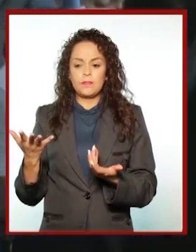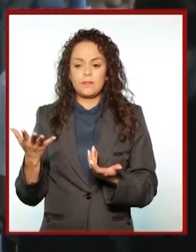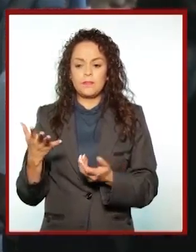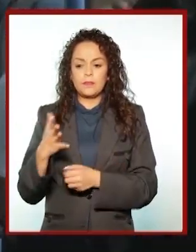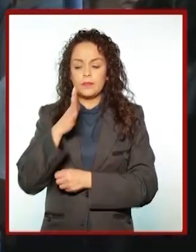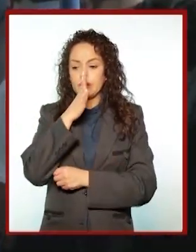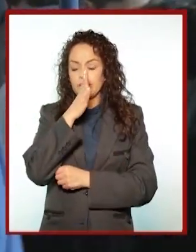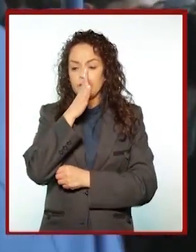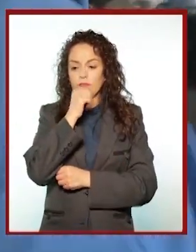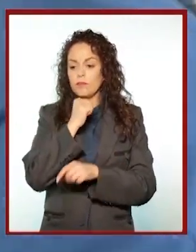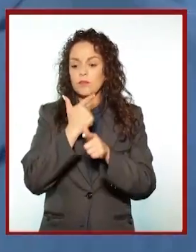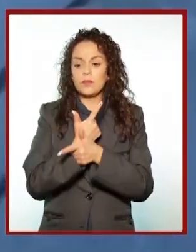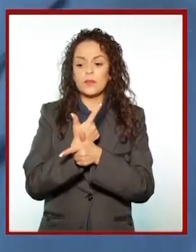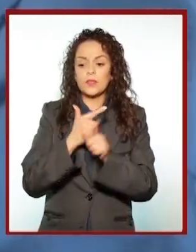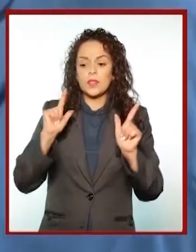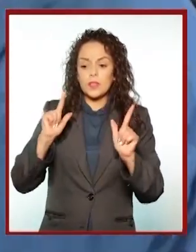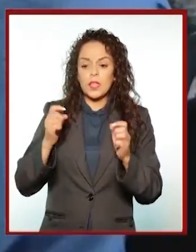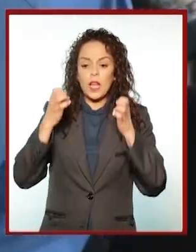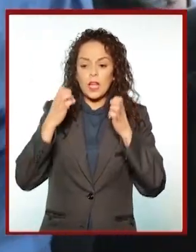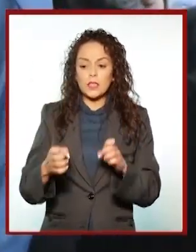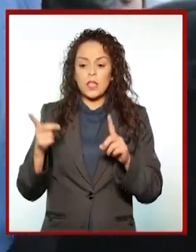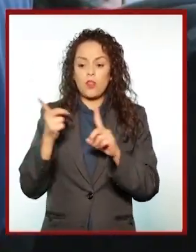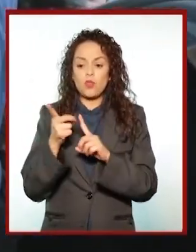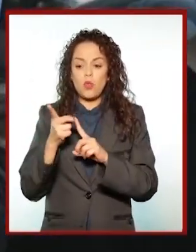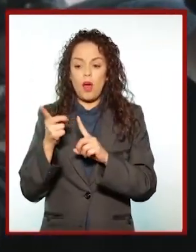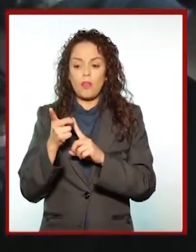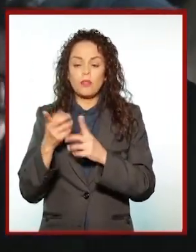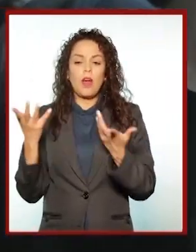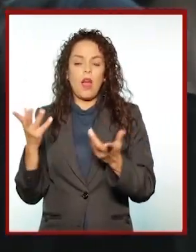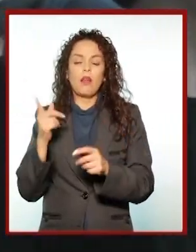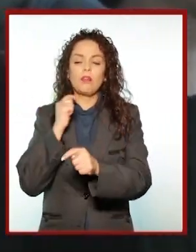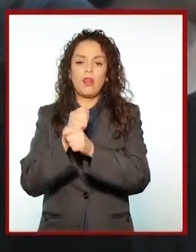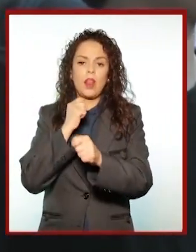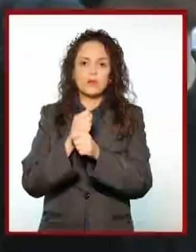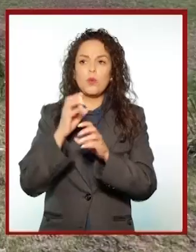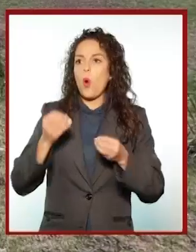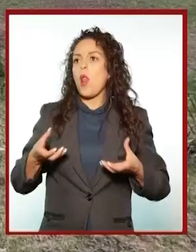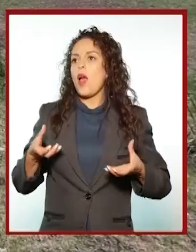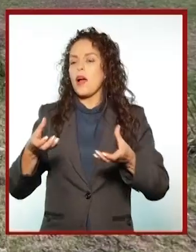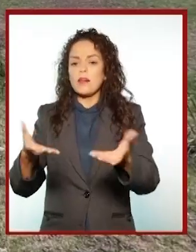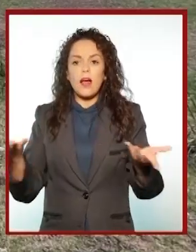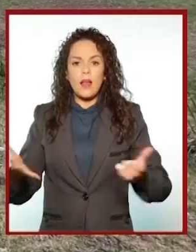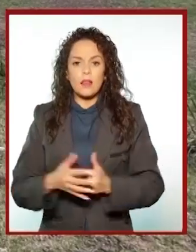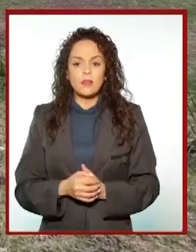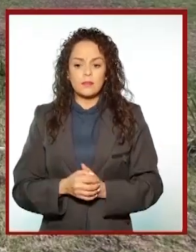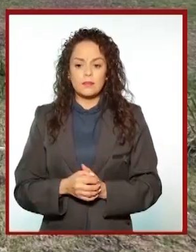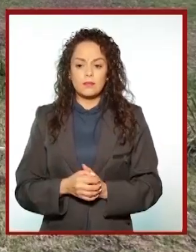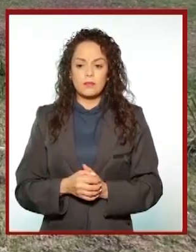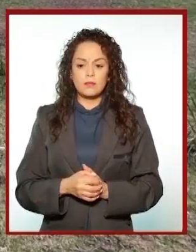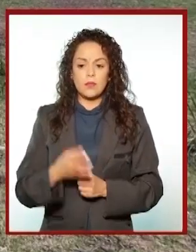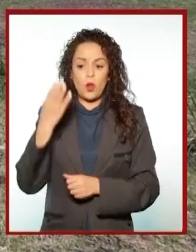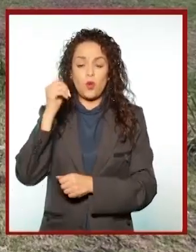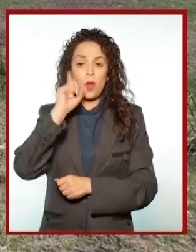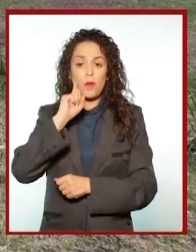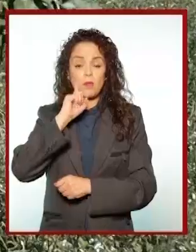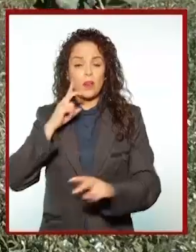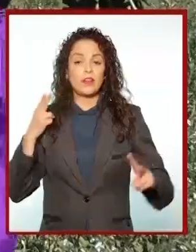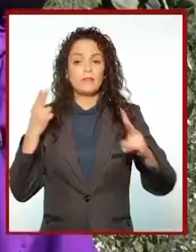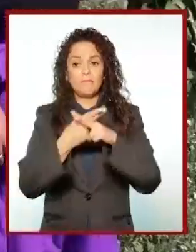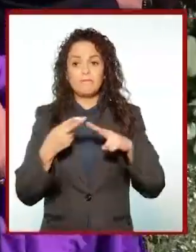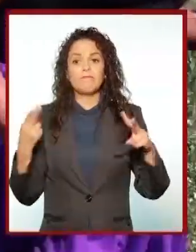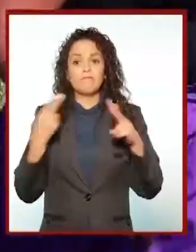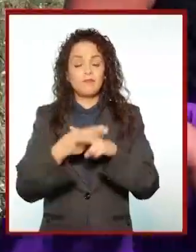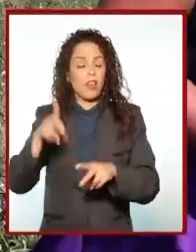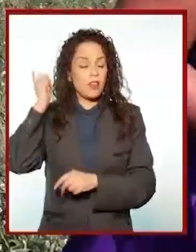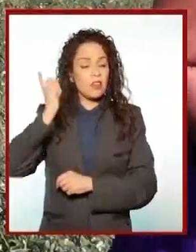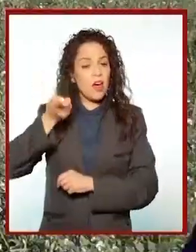imposibilidad de desenvolverse uno libremente en el espacio público. Todos los días más de 9 mujeres son asesinadas